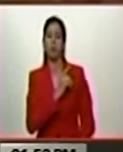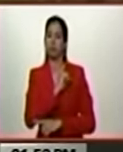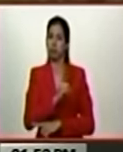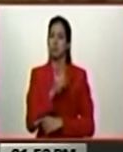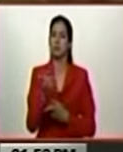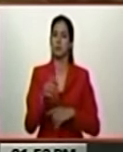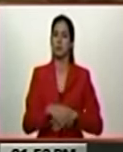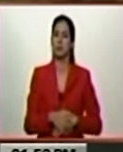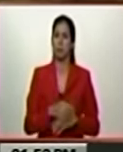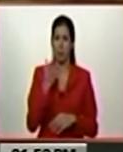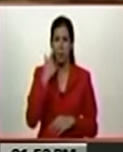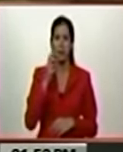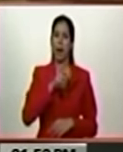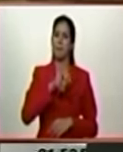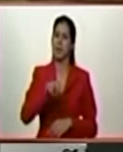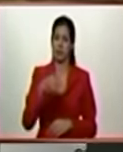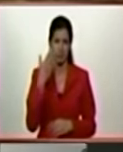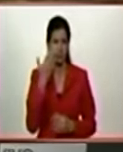dicen, para ver pues